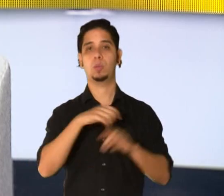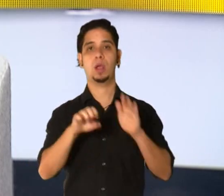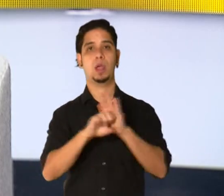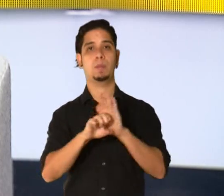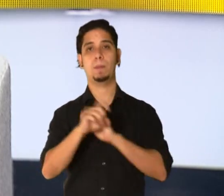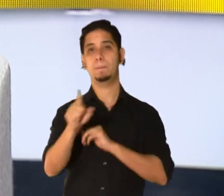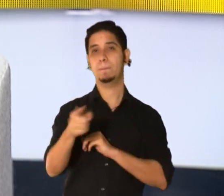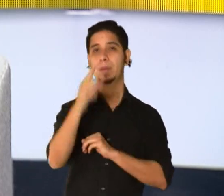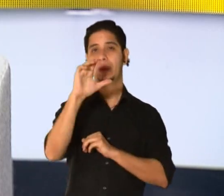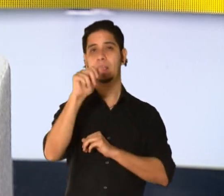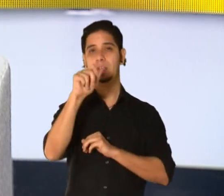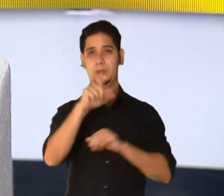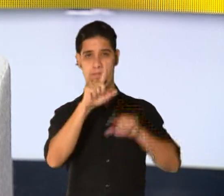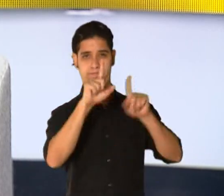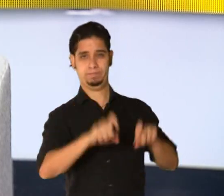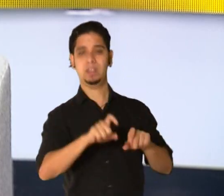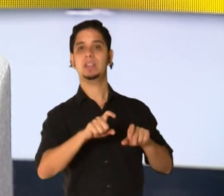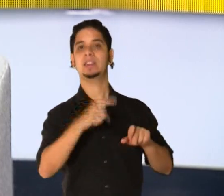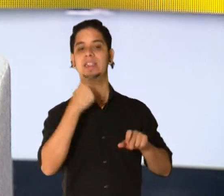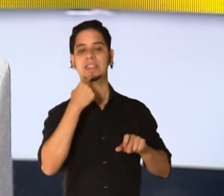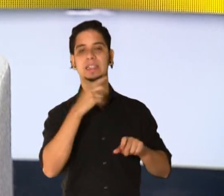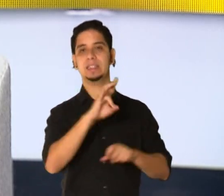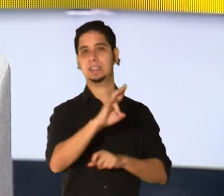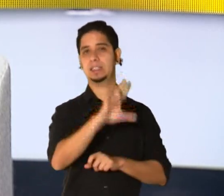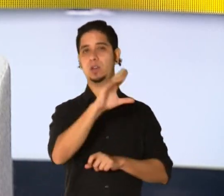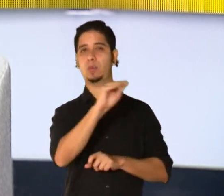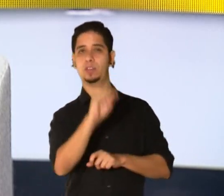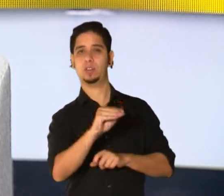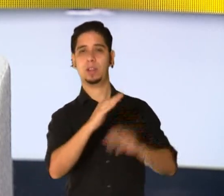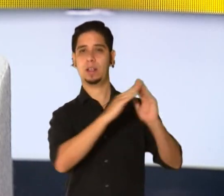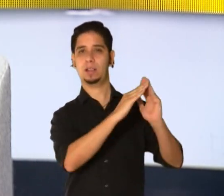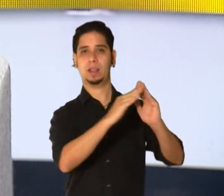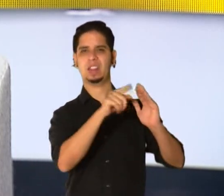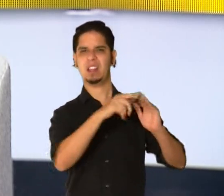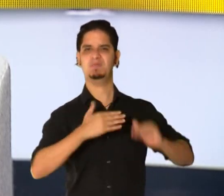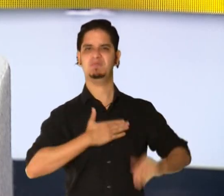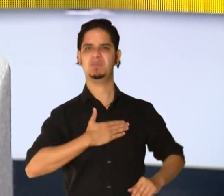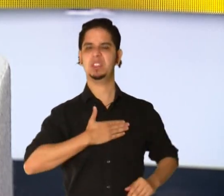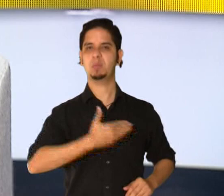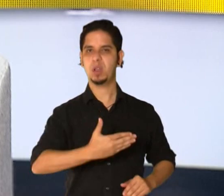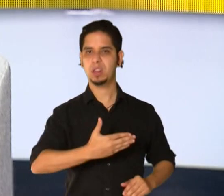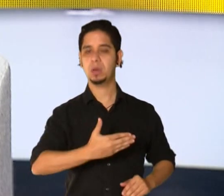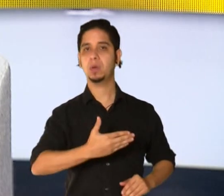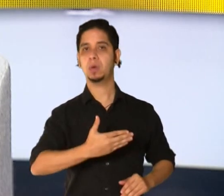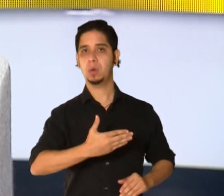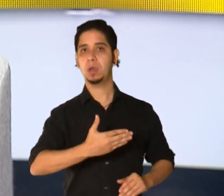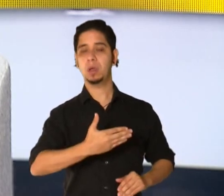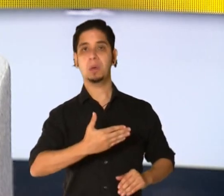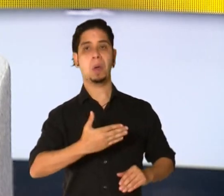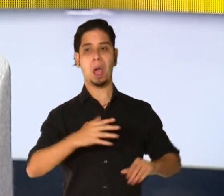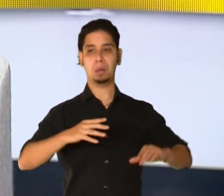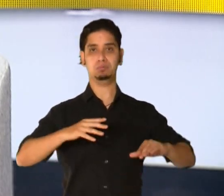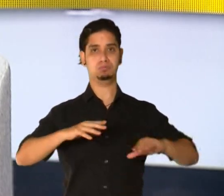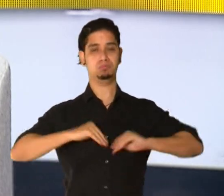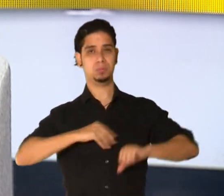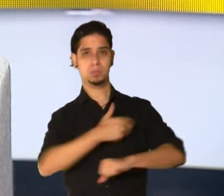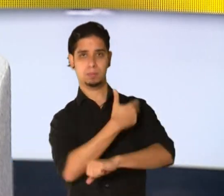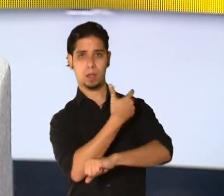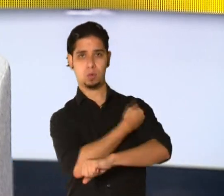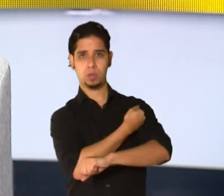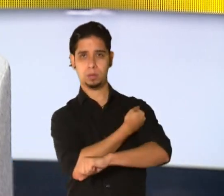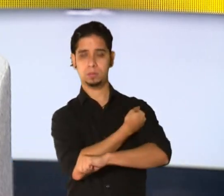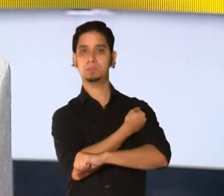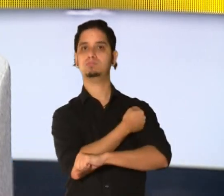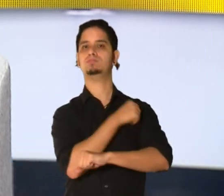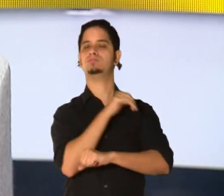es que el 55% de las viviendas dijeron que estaban dispuestas, si estaba disponible, la vacuna, ¿no? Entonces,